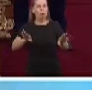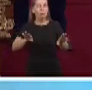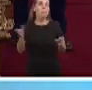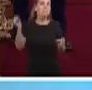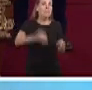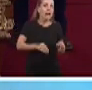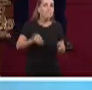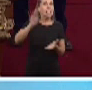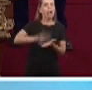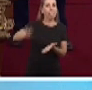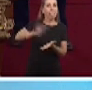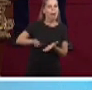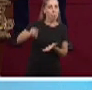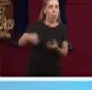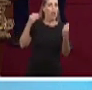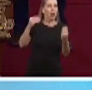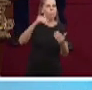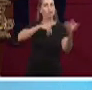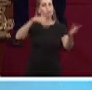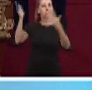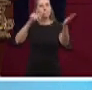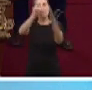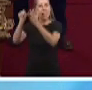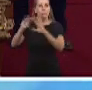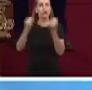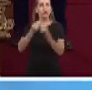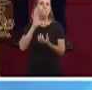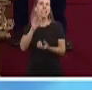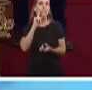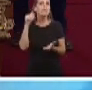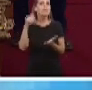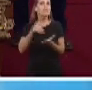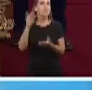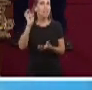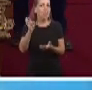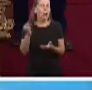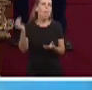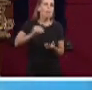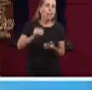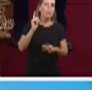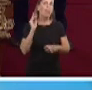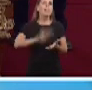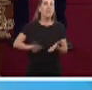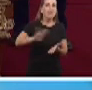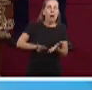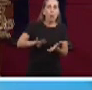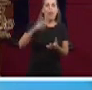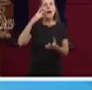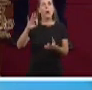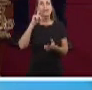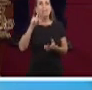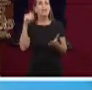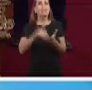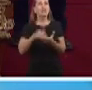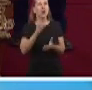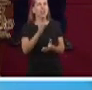Entonces también la sociedad te va poniendo límites a la voluntad política de un gobierno. ¿Qué es lo que podés hacer y hasta cuál es el límite?